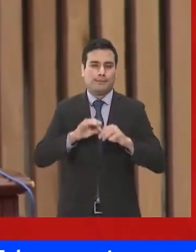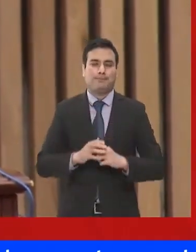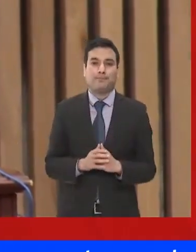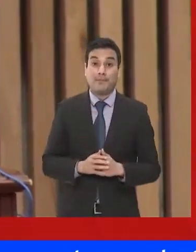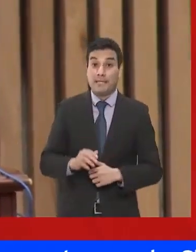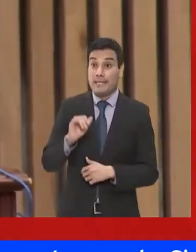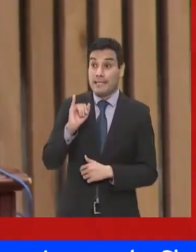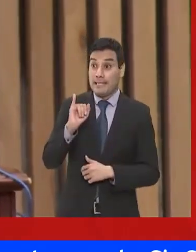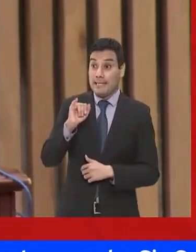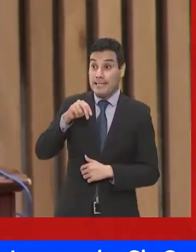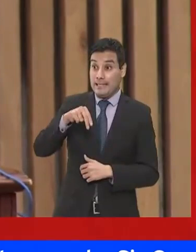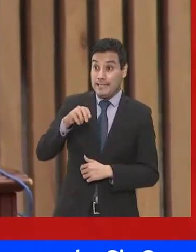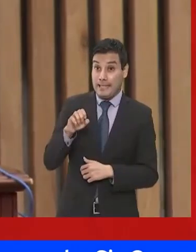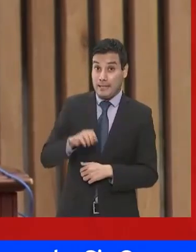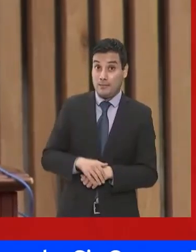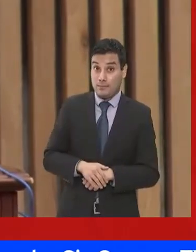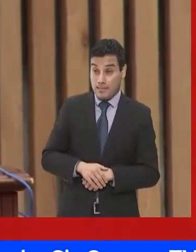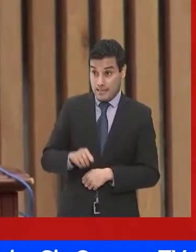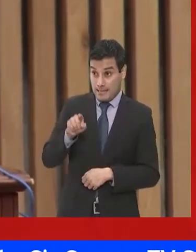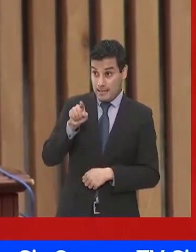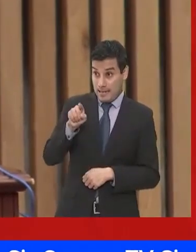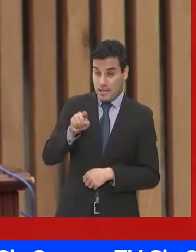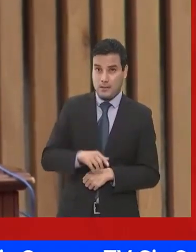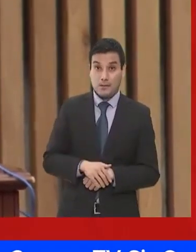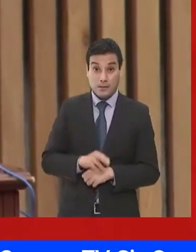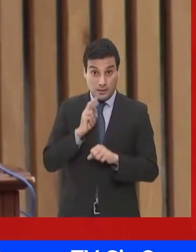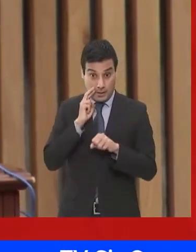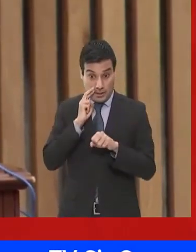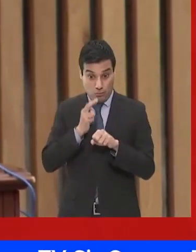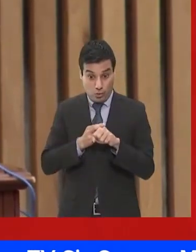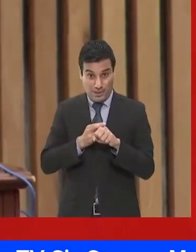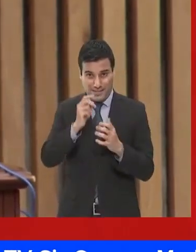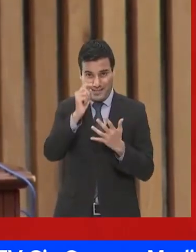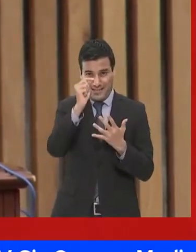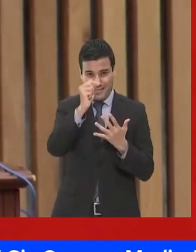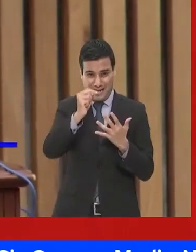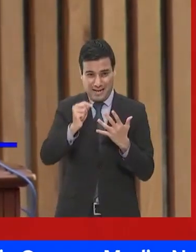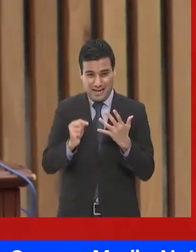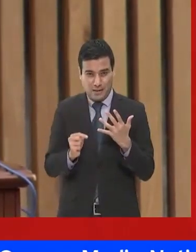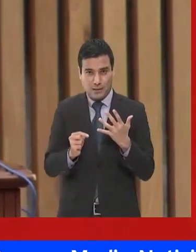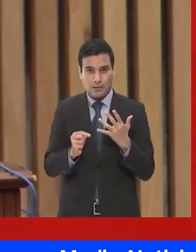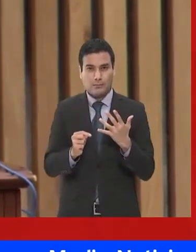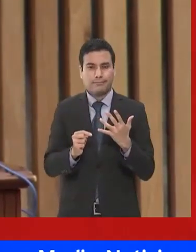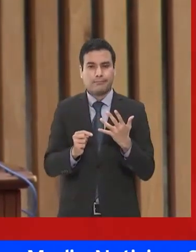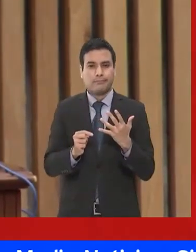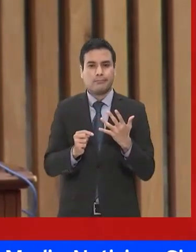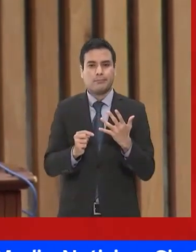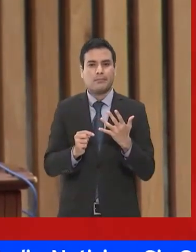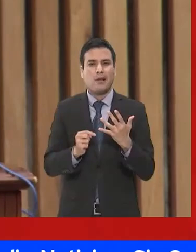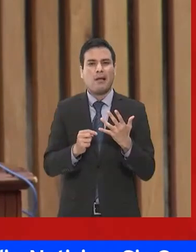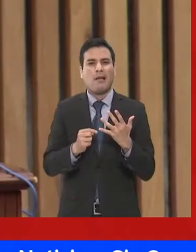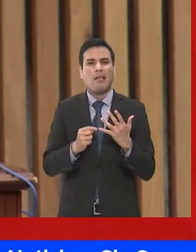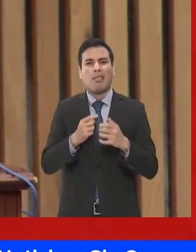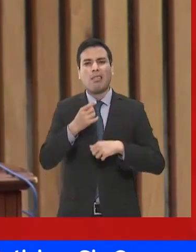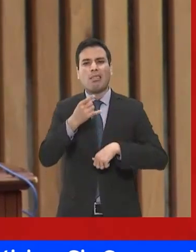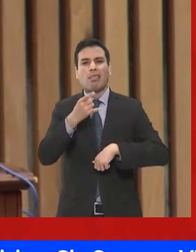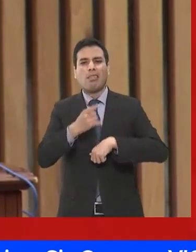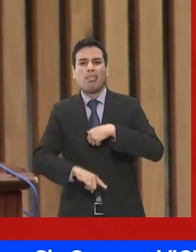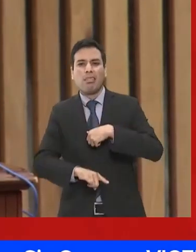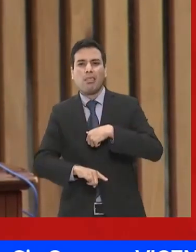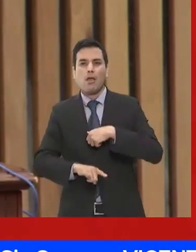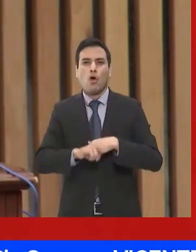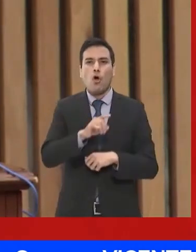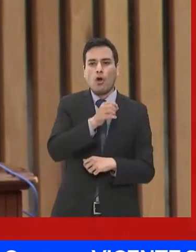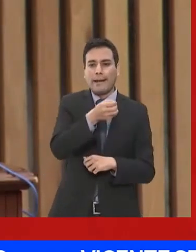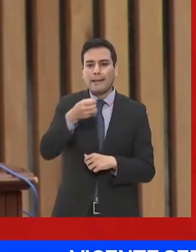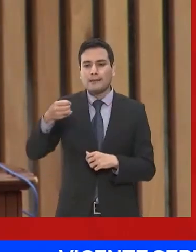que intentaron frenar por todos los medios posibles que se llevara a cabo la consulta. Ya sabemos los resultados, pero finalmente se